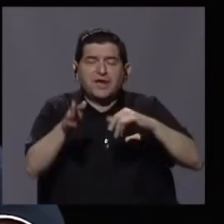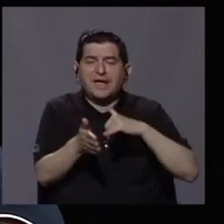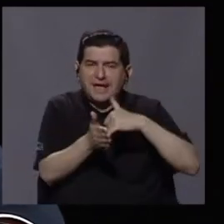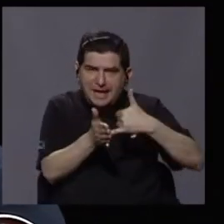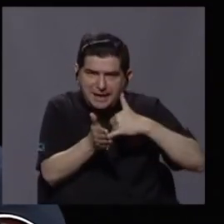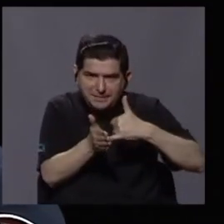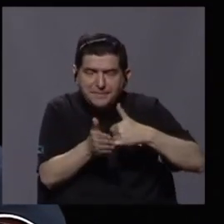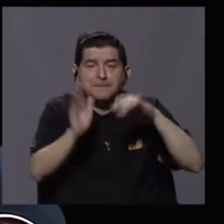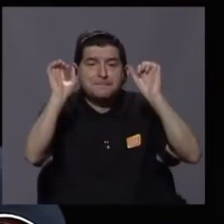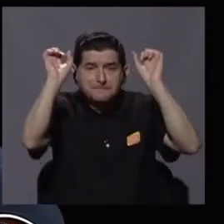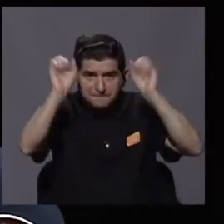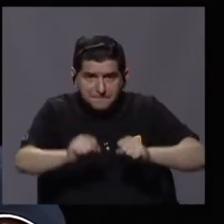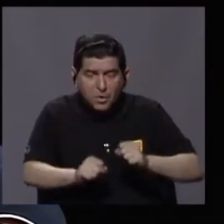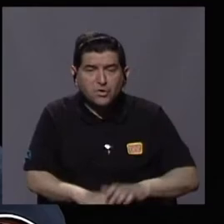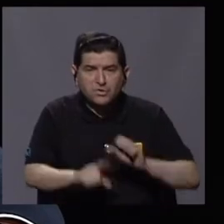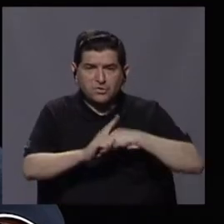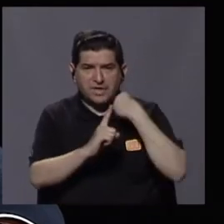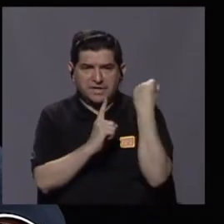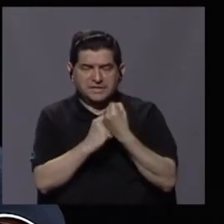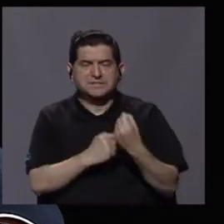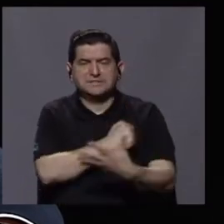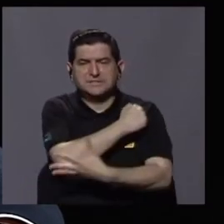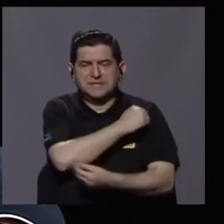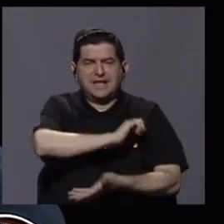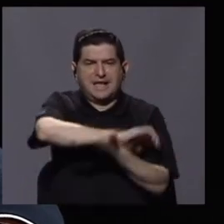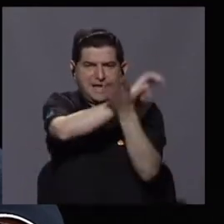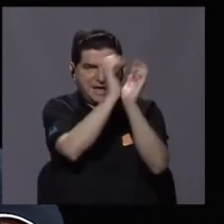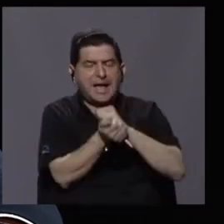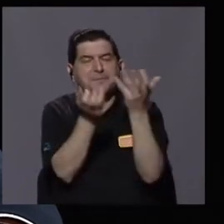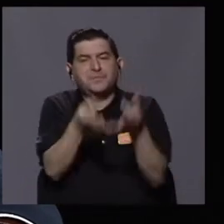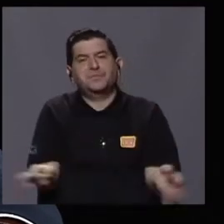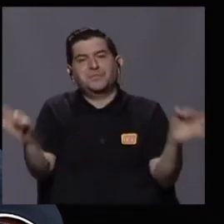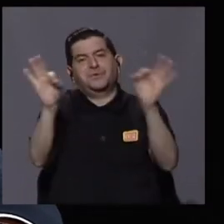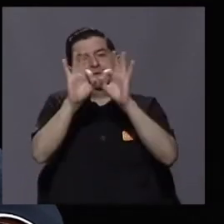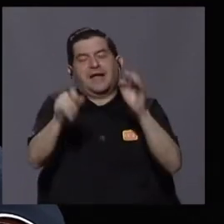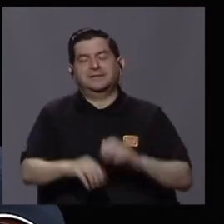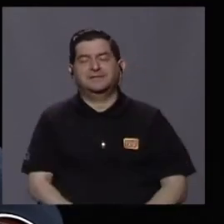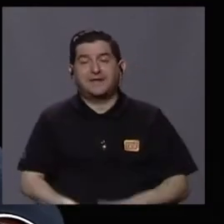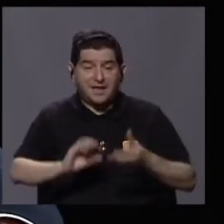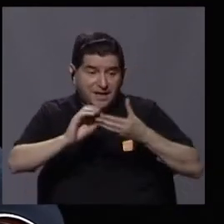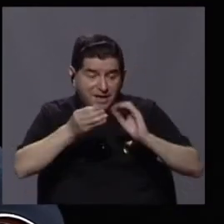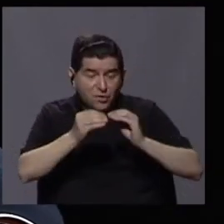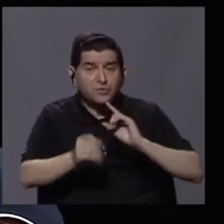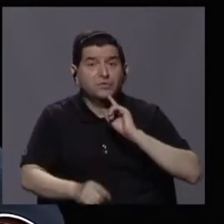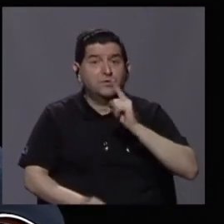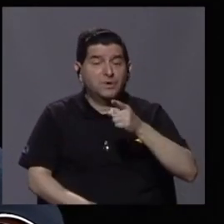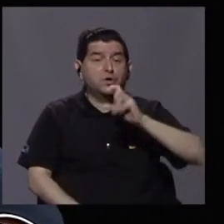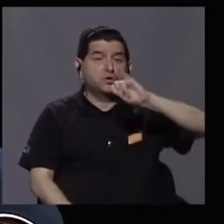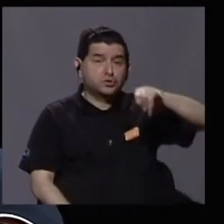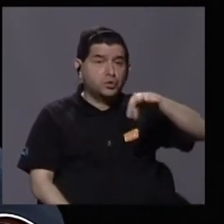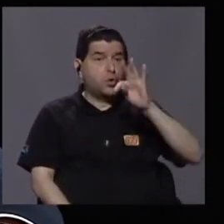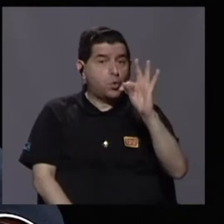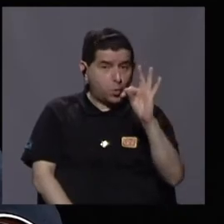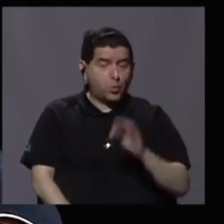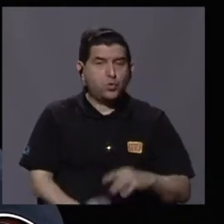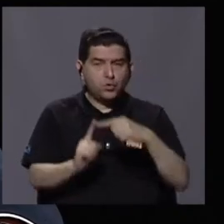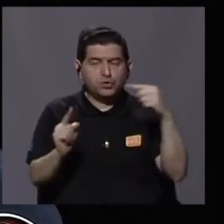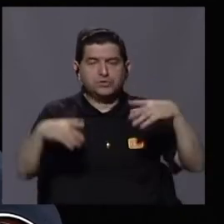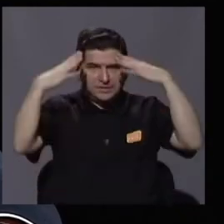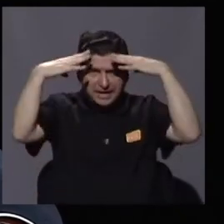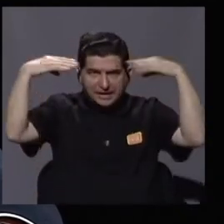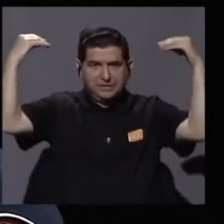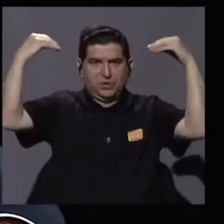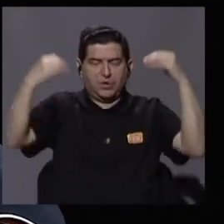para que las condiciones de pobreza cambien radicalmente los números que nos está dando en julio 3 cierra desde holanda